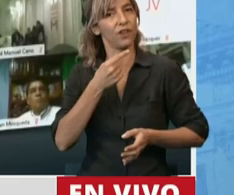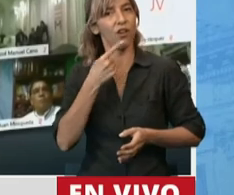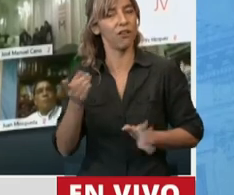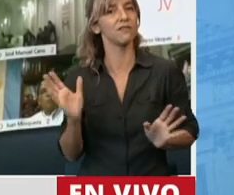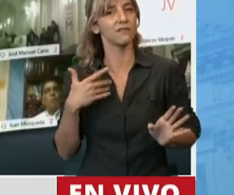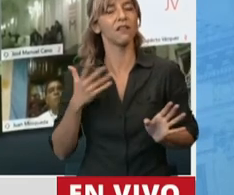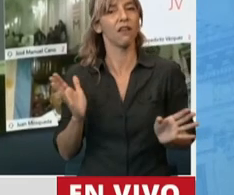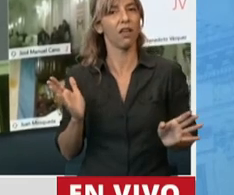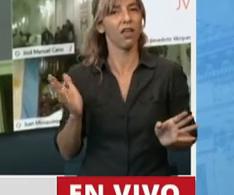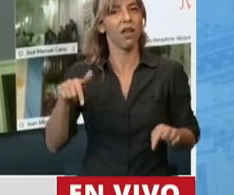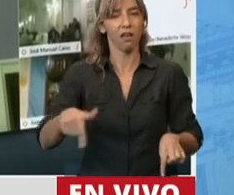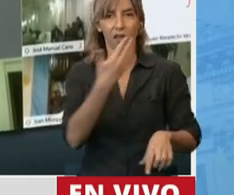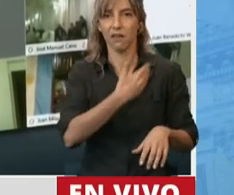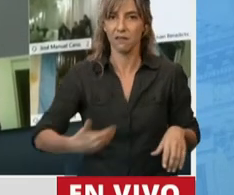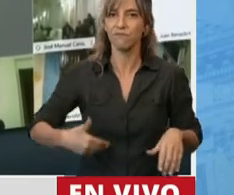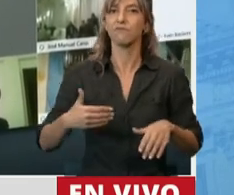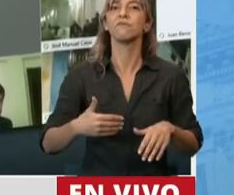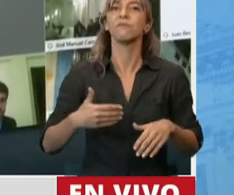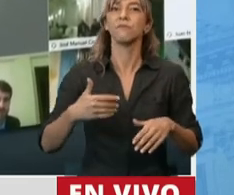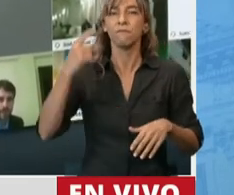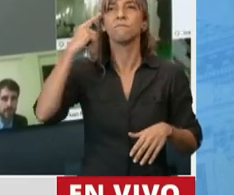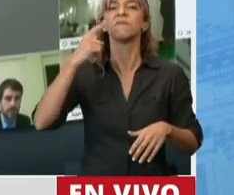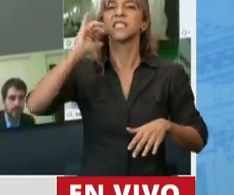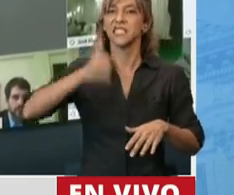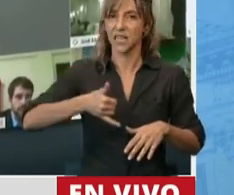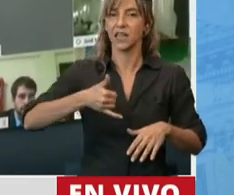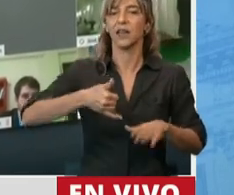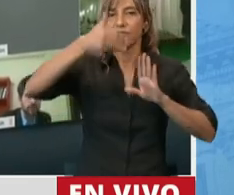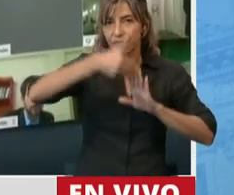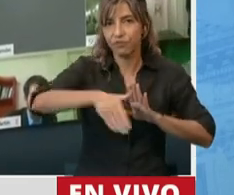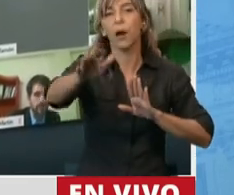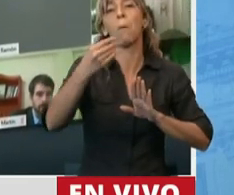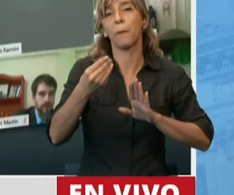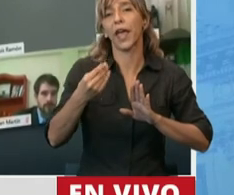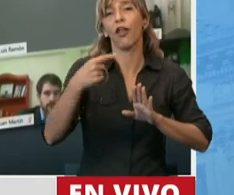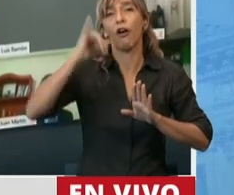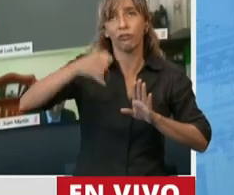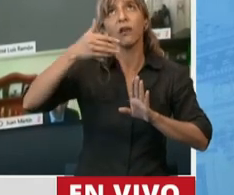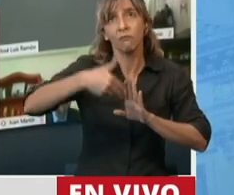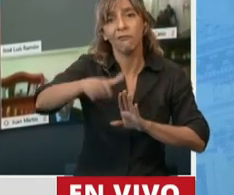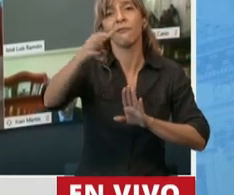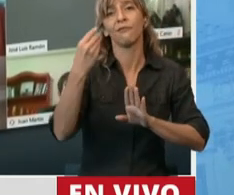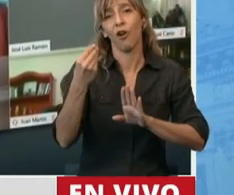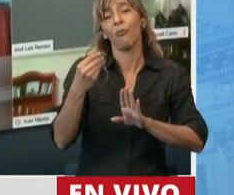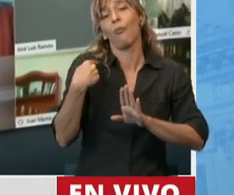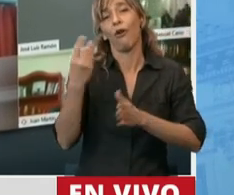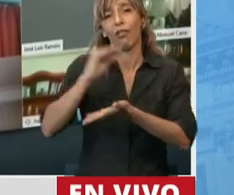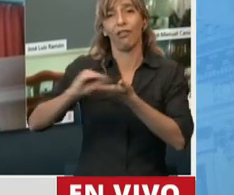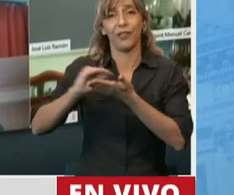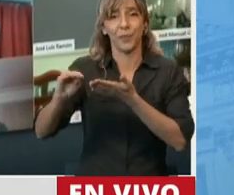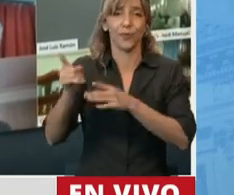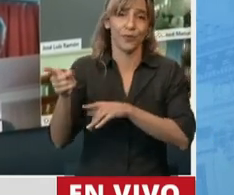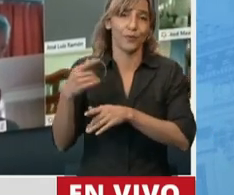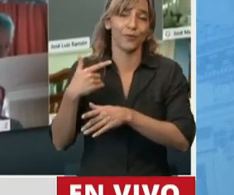decidió avanzar con el trámite una vez que un diputado de su espacio presentó una propuesta muy similar a la que